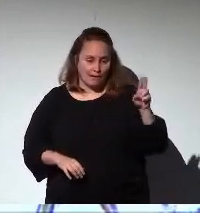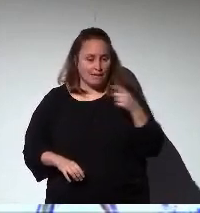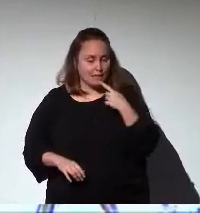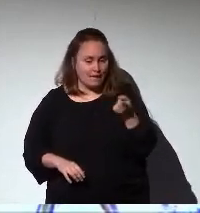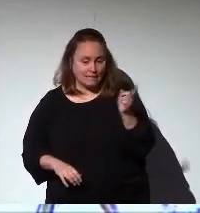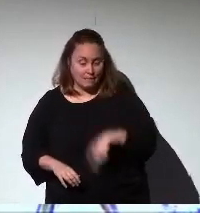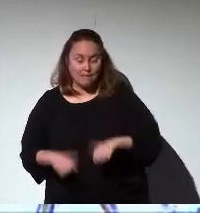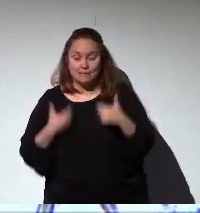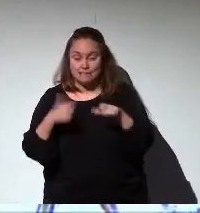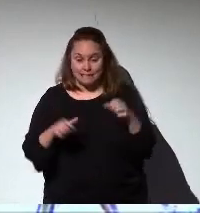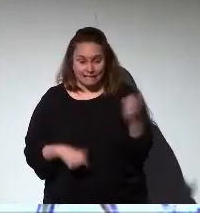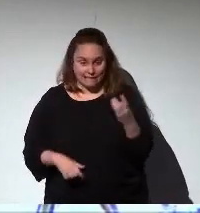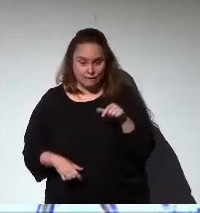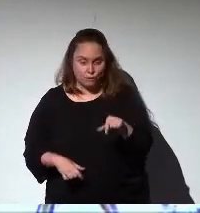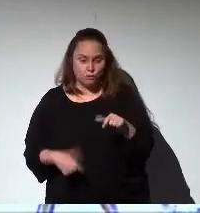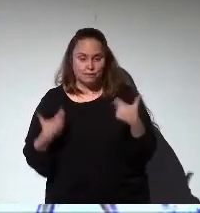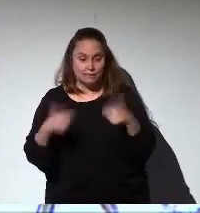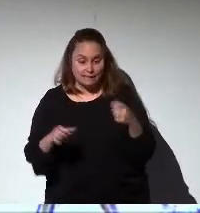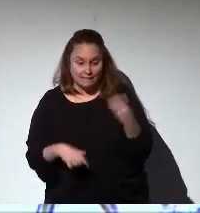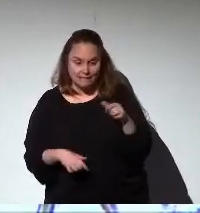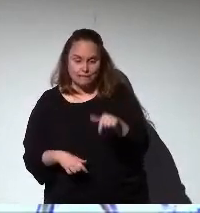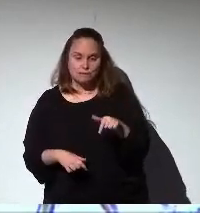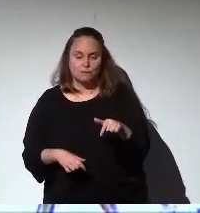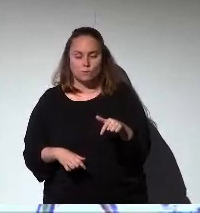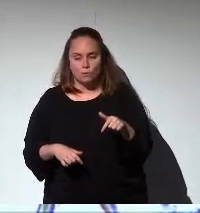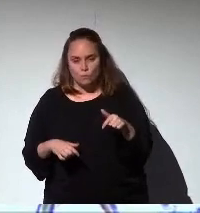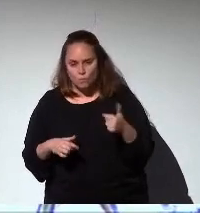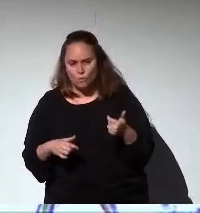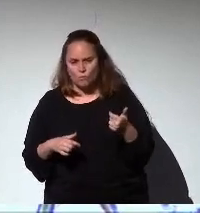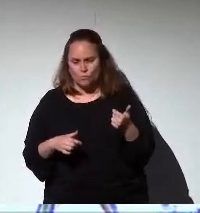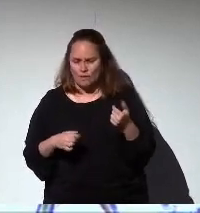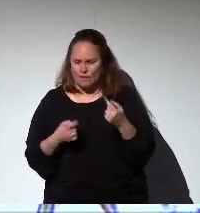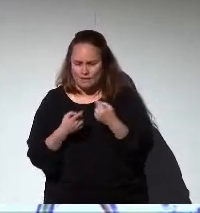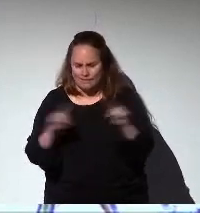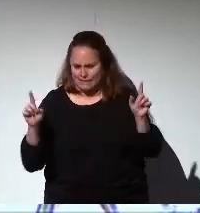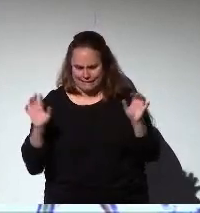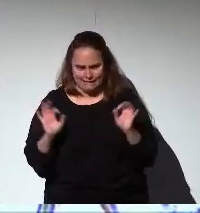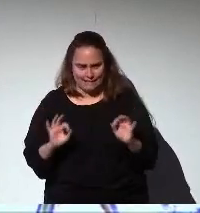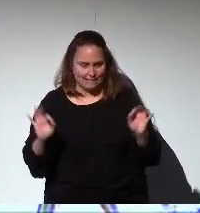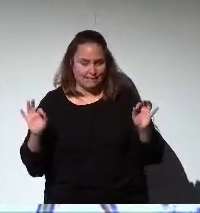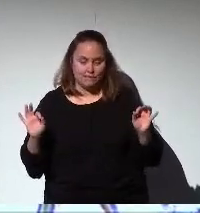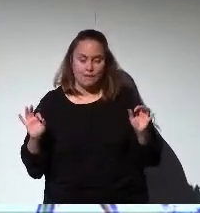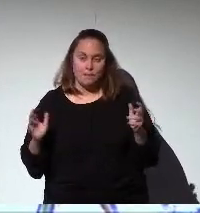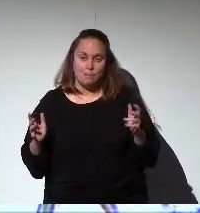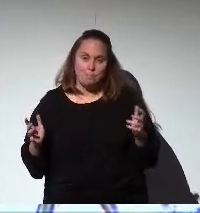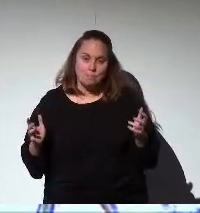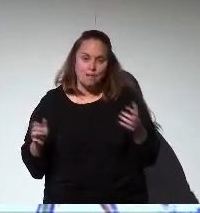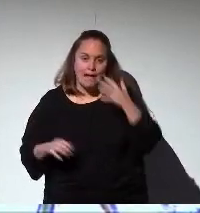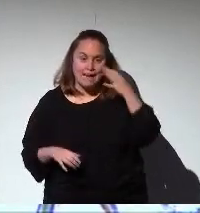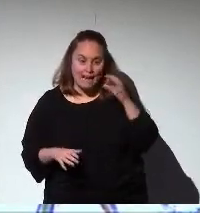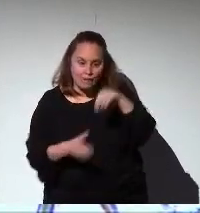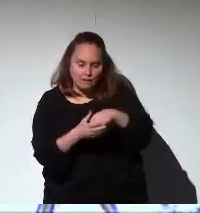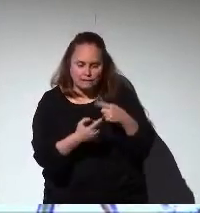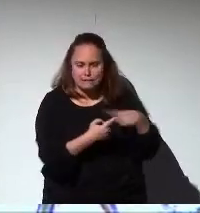el tercer sector en general es un sector muy diferente, es decir, digamos, con realidades y